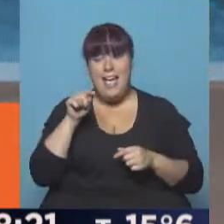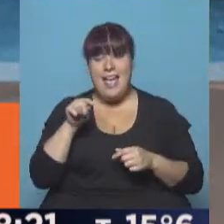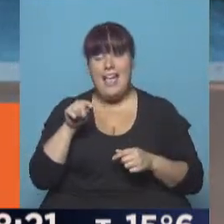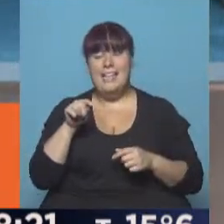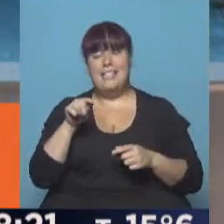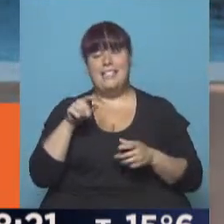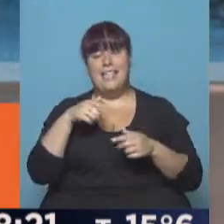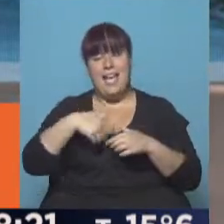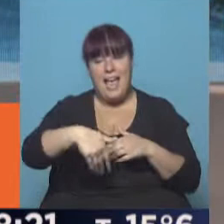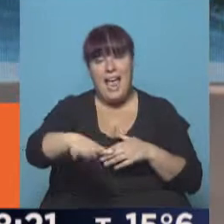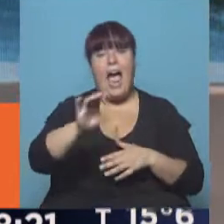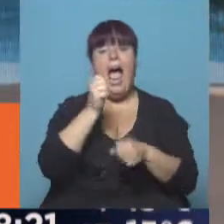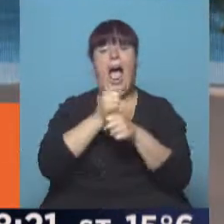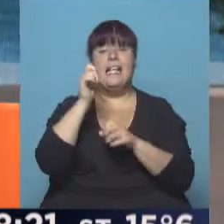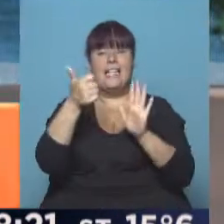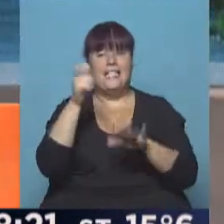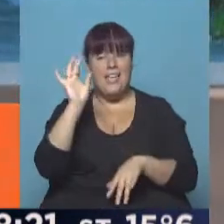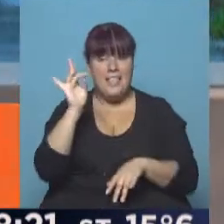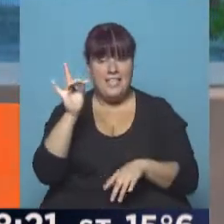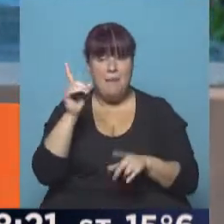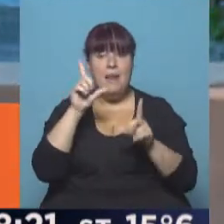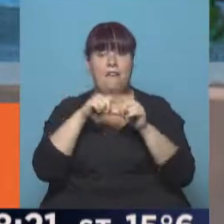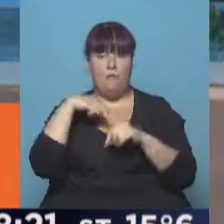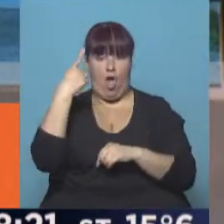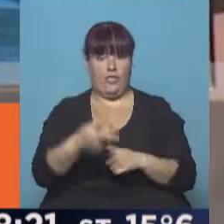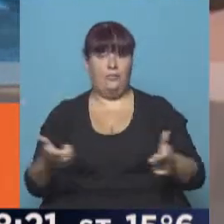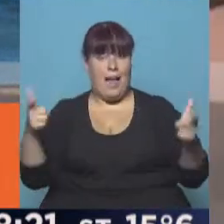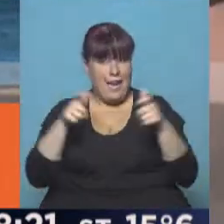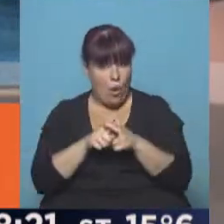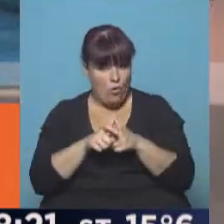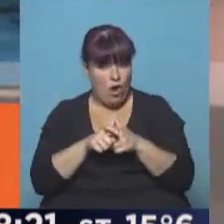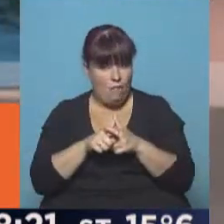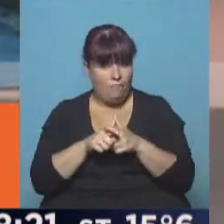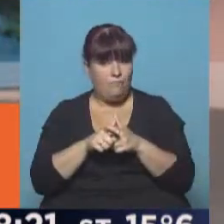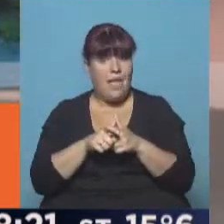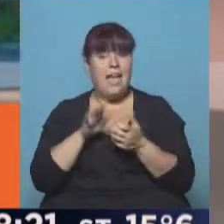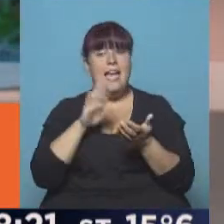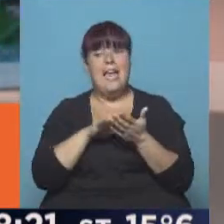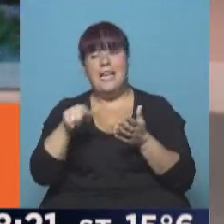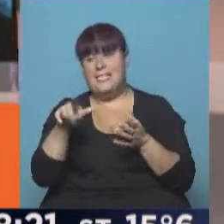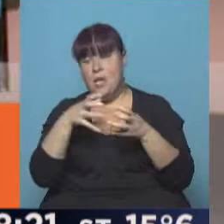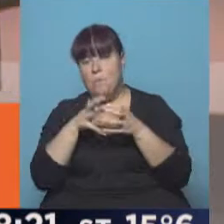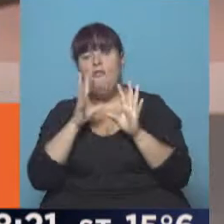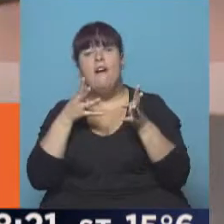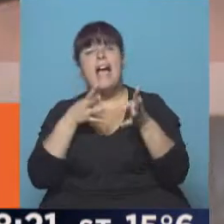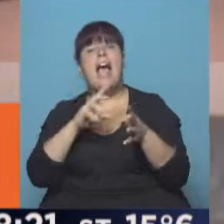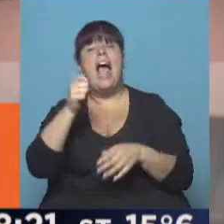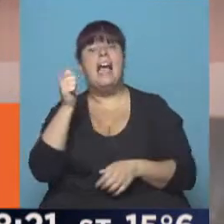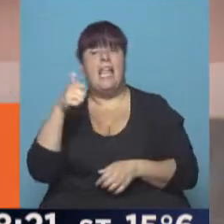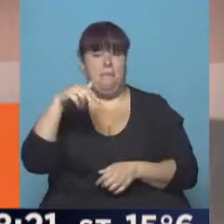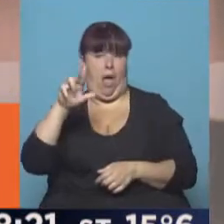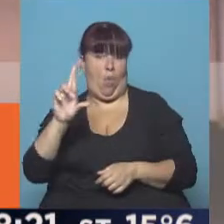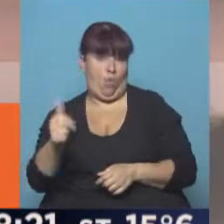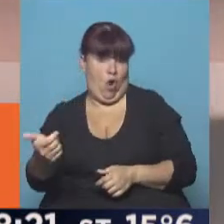esta recta hasta el 6 de diciembre, que es la cita próxima que tienen, en esta parte de la batalla, quien está ganando es Nicolás